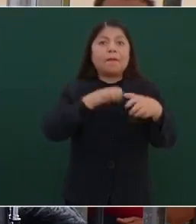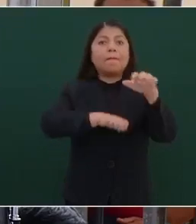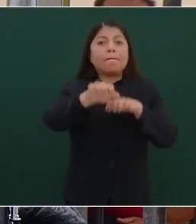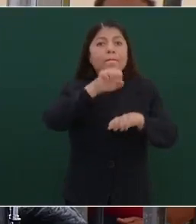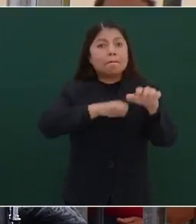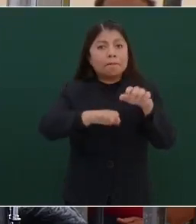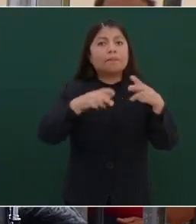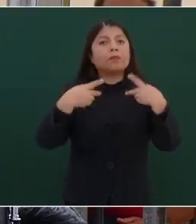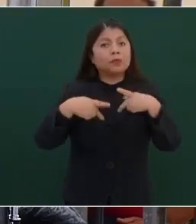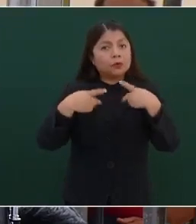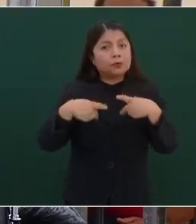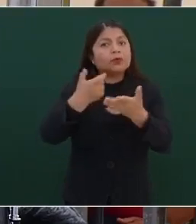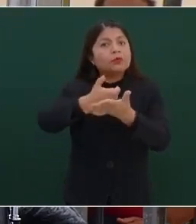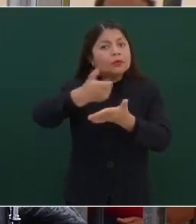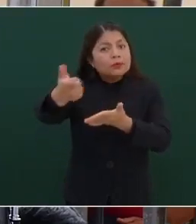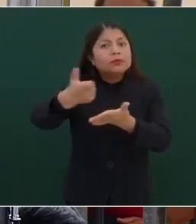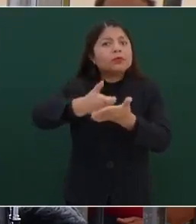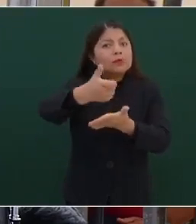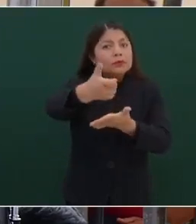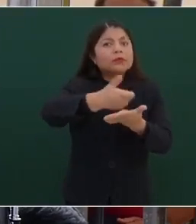legalidad, pero ellos no cumplen